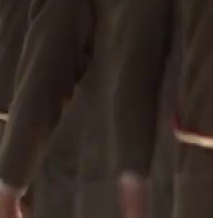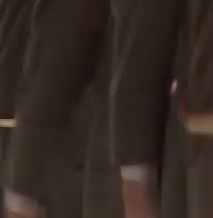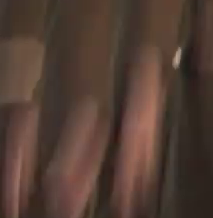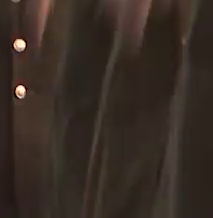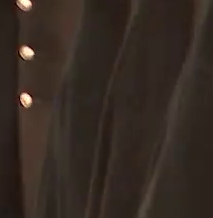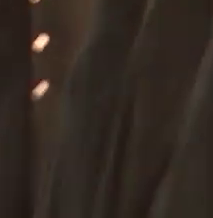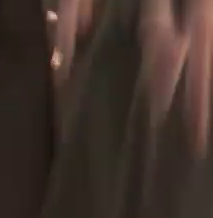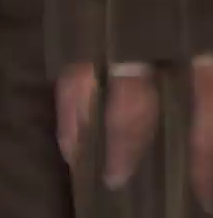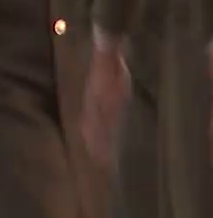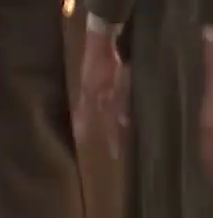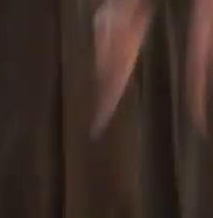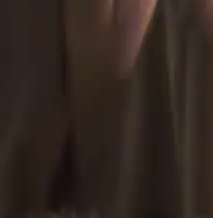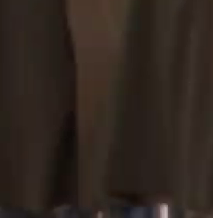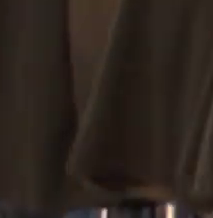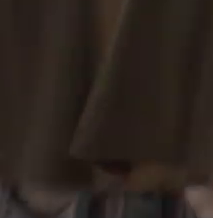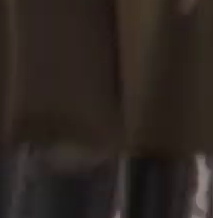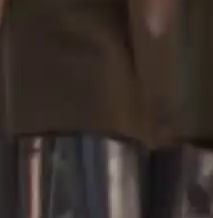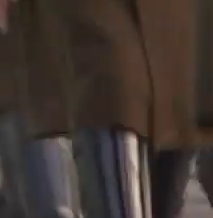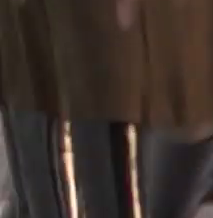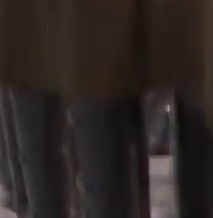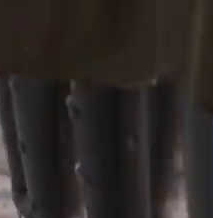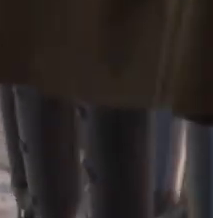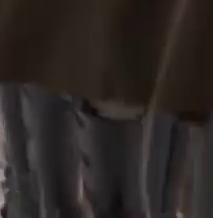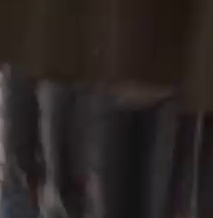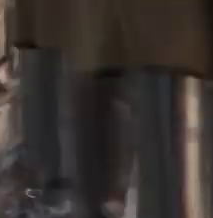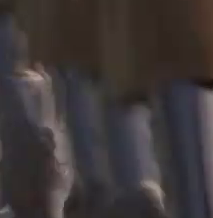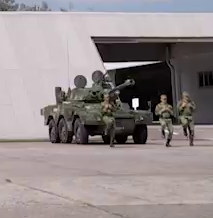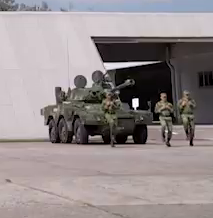del heroico Colegio Militar.